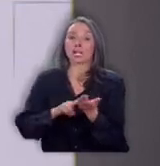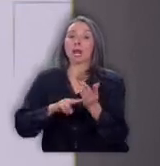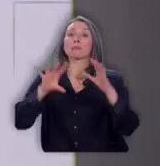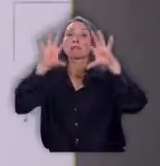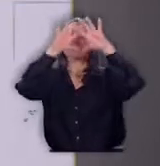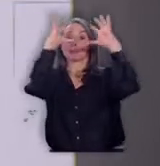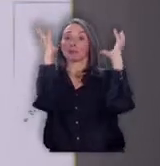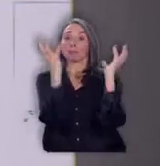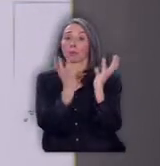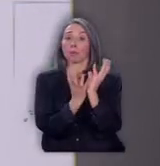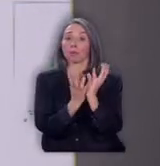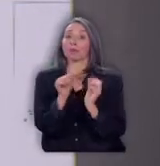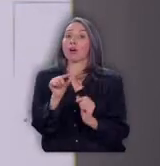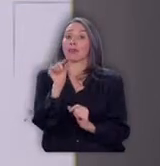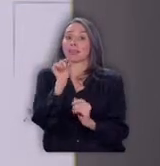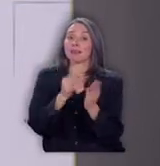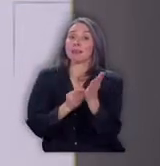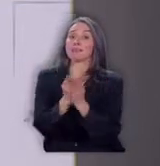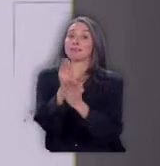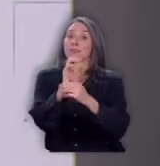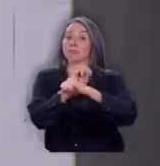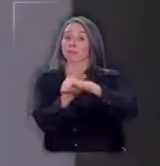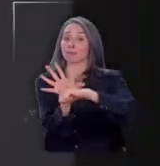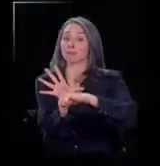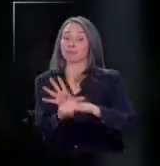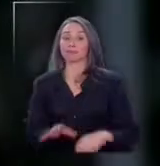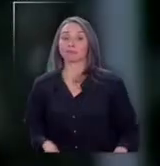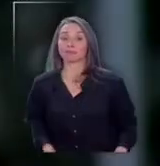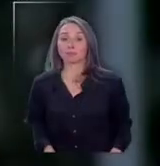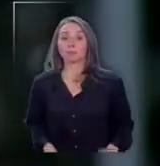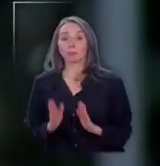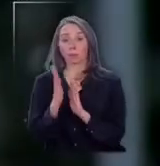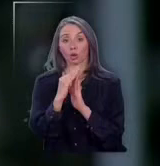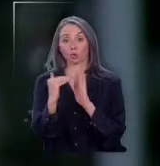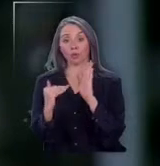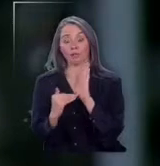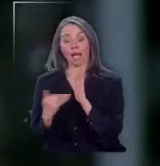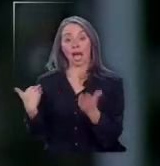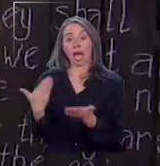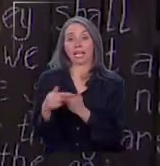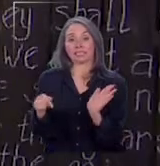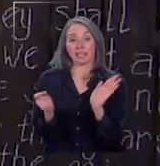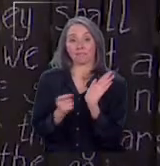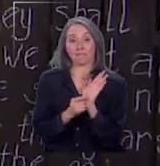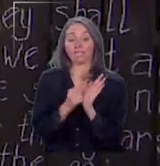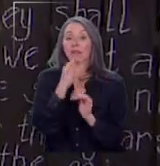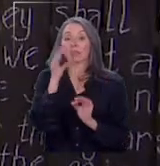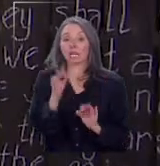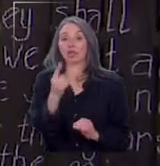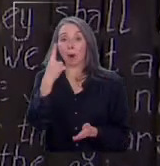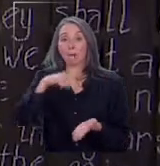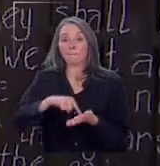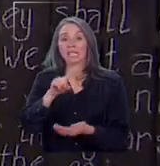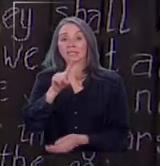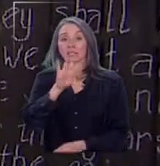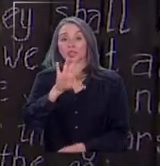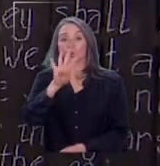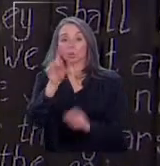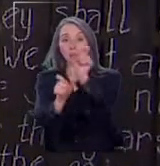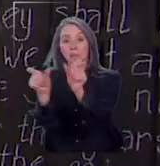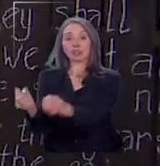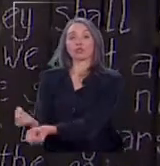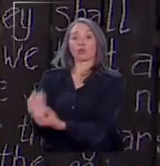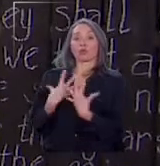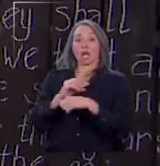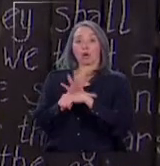esto apenas comienza Nueva Zelanda que hasta la fecha había confirmado 154 infectados